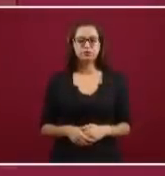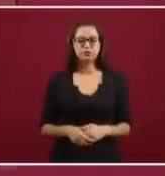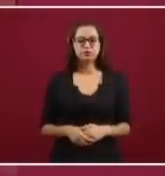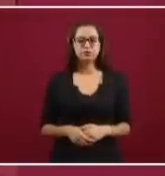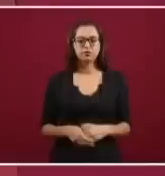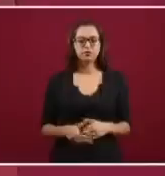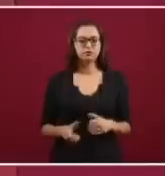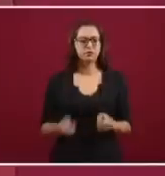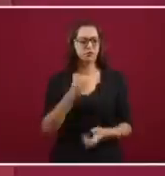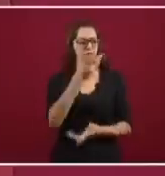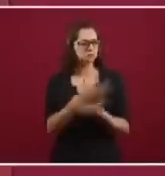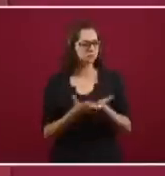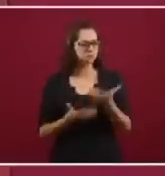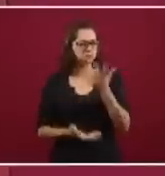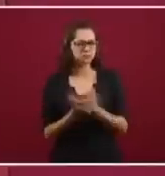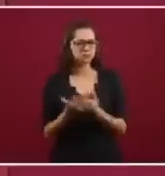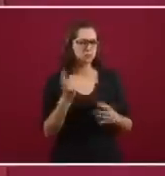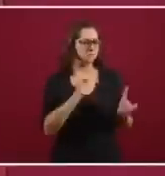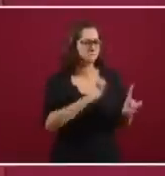todas las acciones